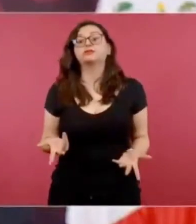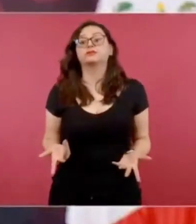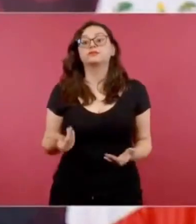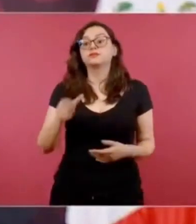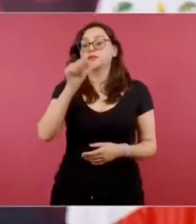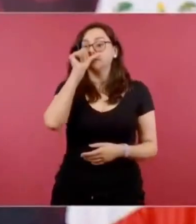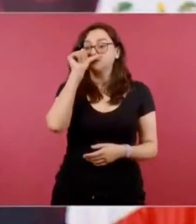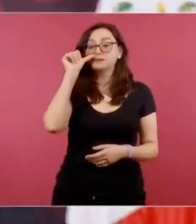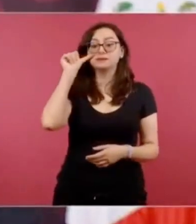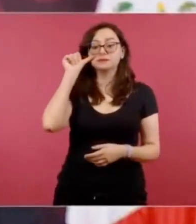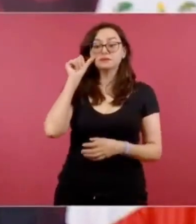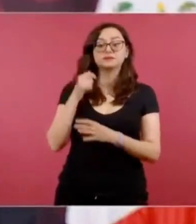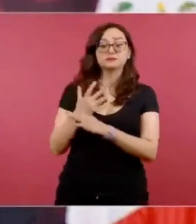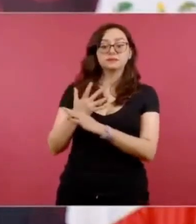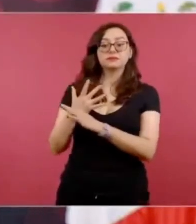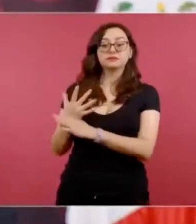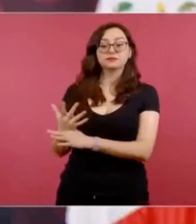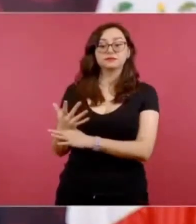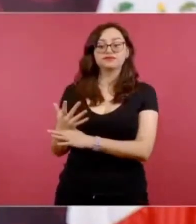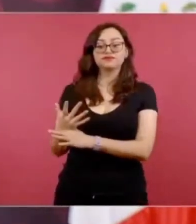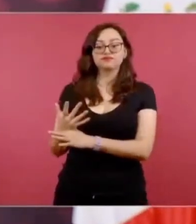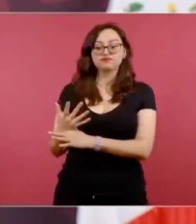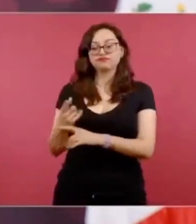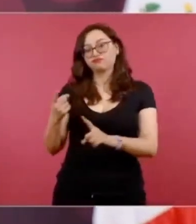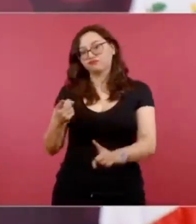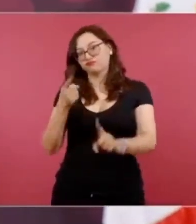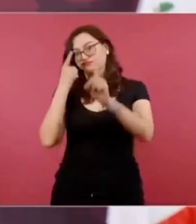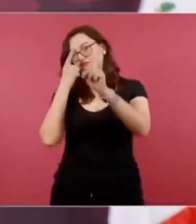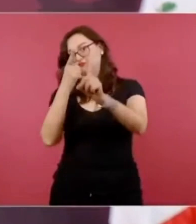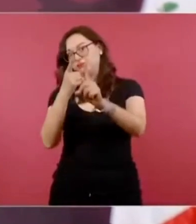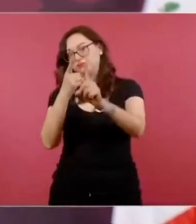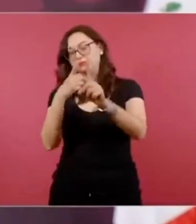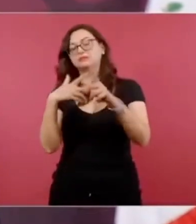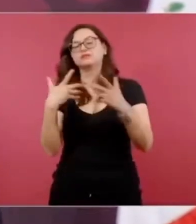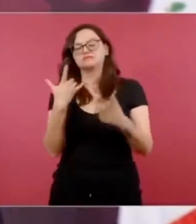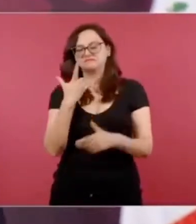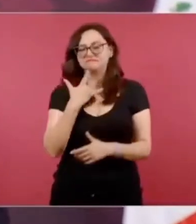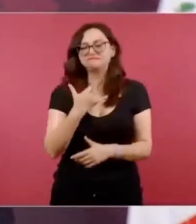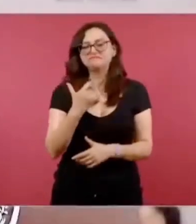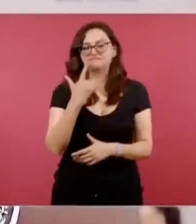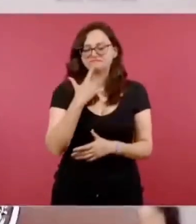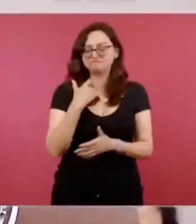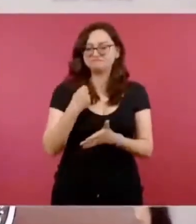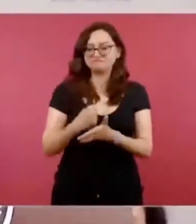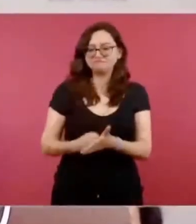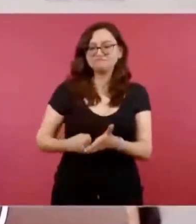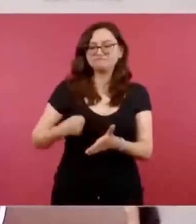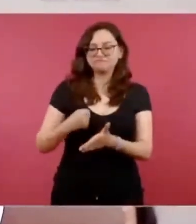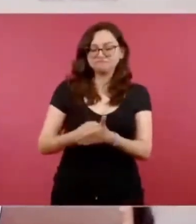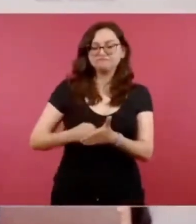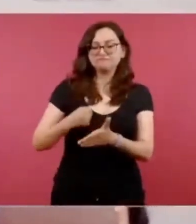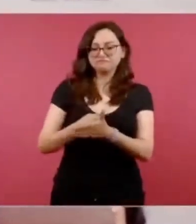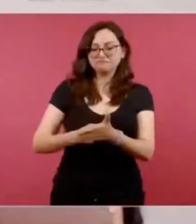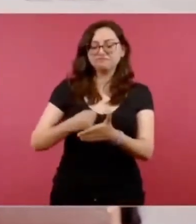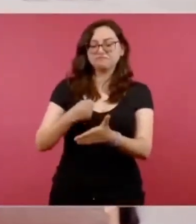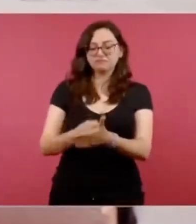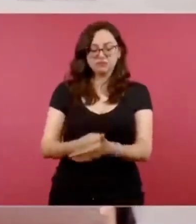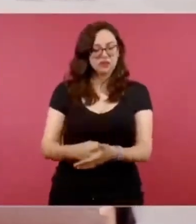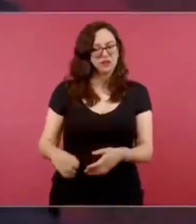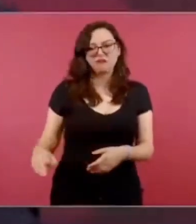inquebrantable fe en la causa que defendía, que no